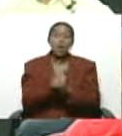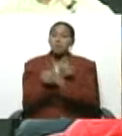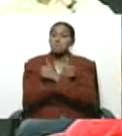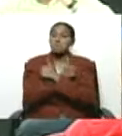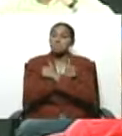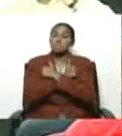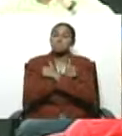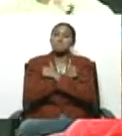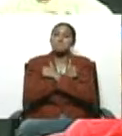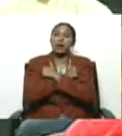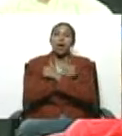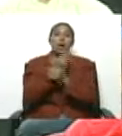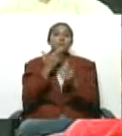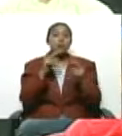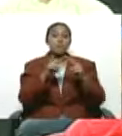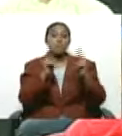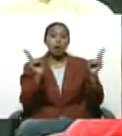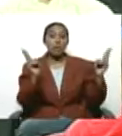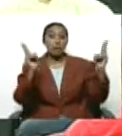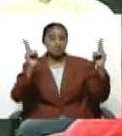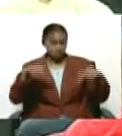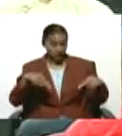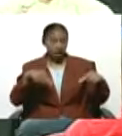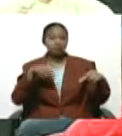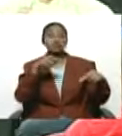porque aquí se cae un puente, ¿quién va a arreglarlo?